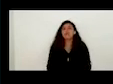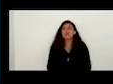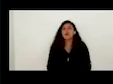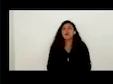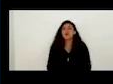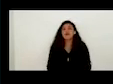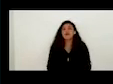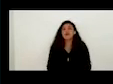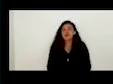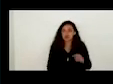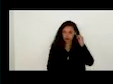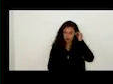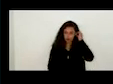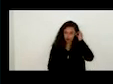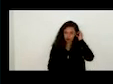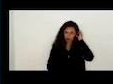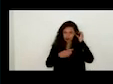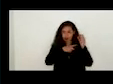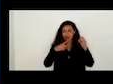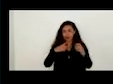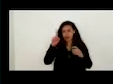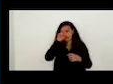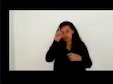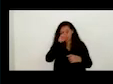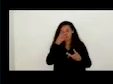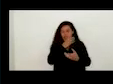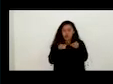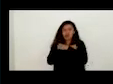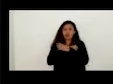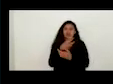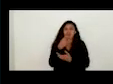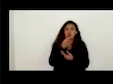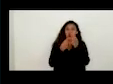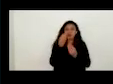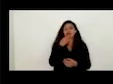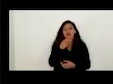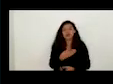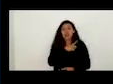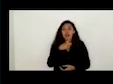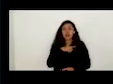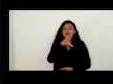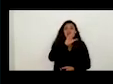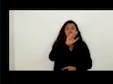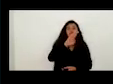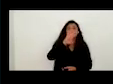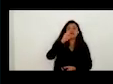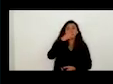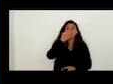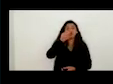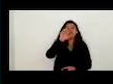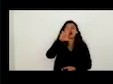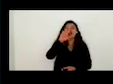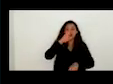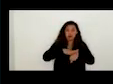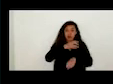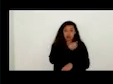Se tiene que dar orientación y educación nutricional, se tienen que ubicar cuáles son los carbohidratos más saludables,